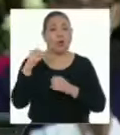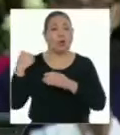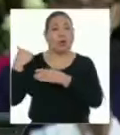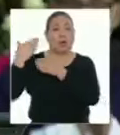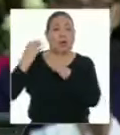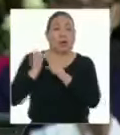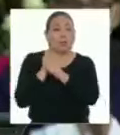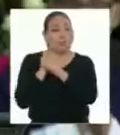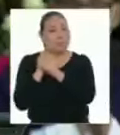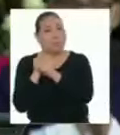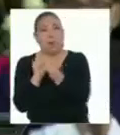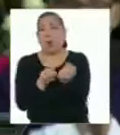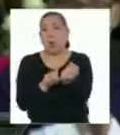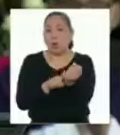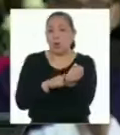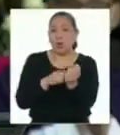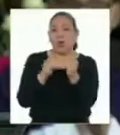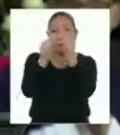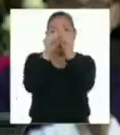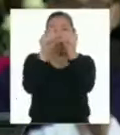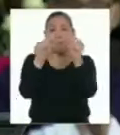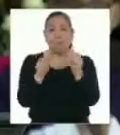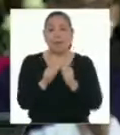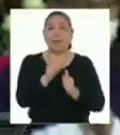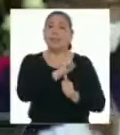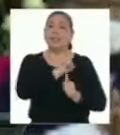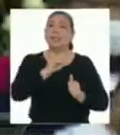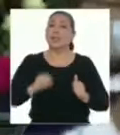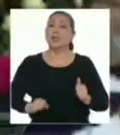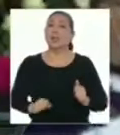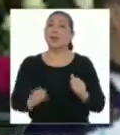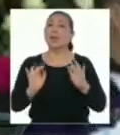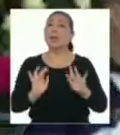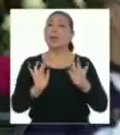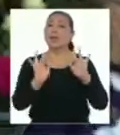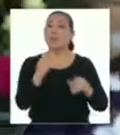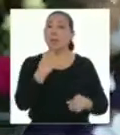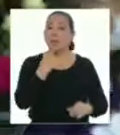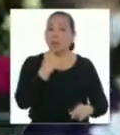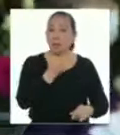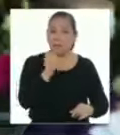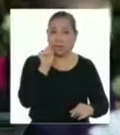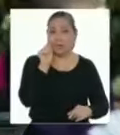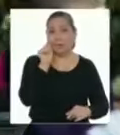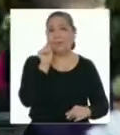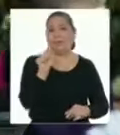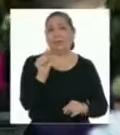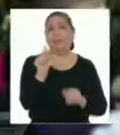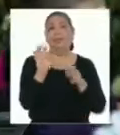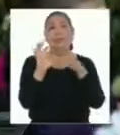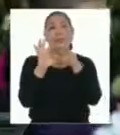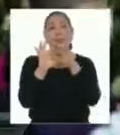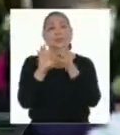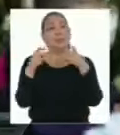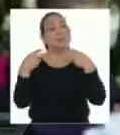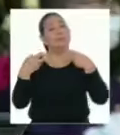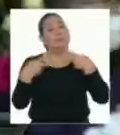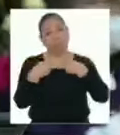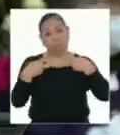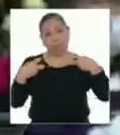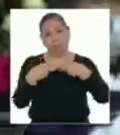tradicional procesión con la imagen del Señor de los Milagros, me dirijo a ti, conectado